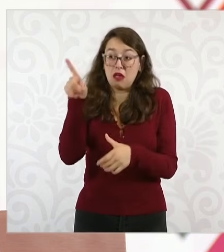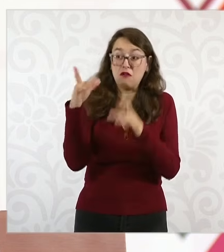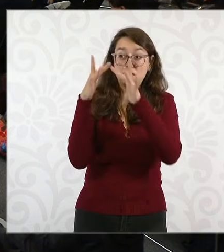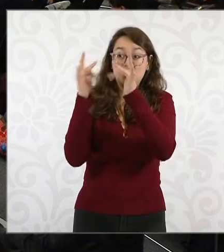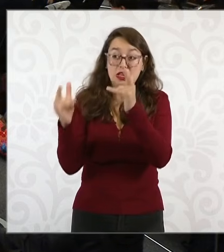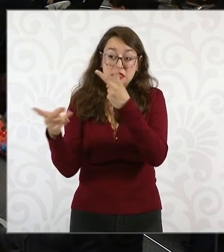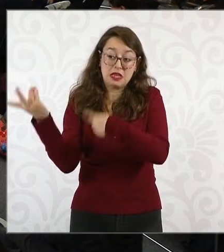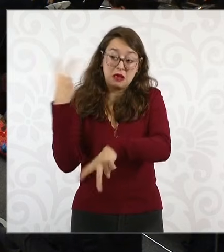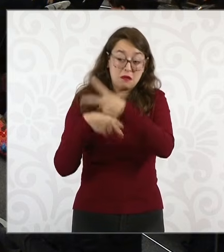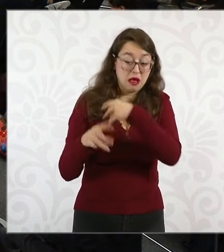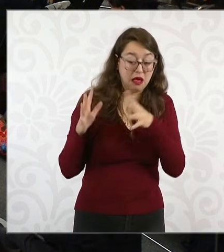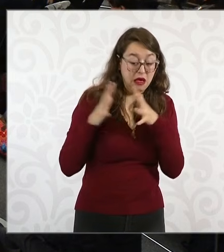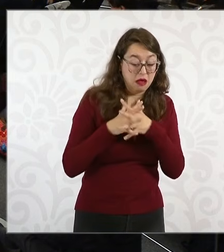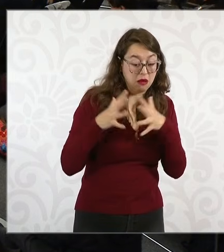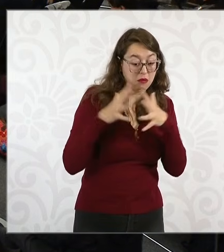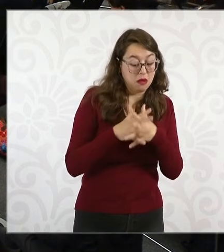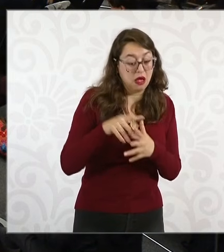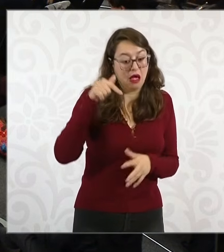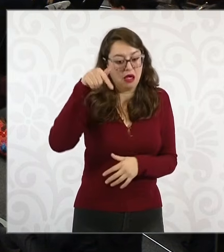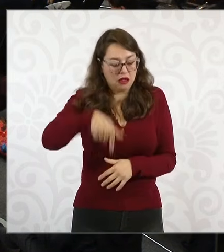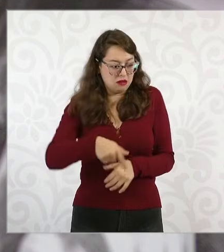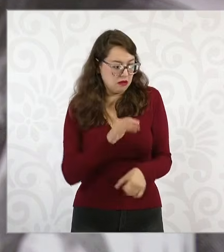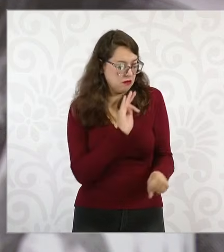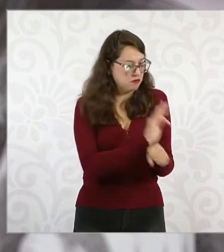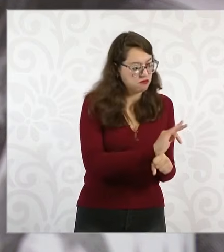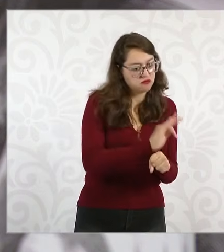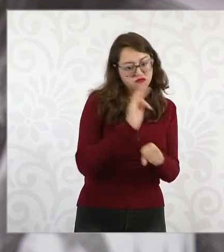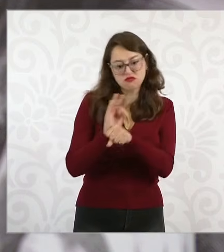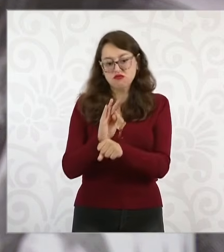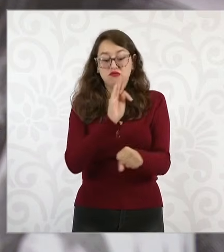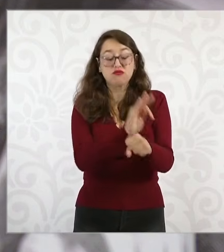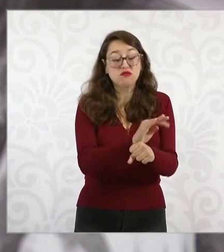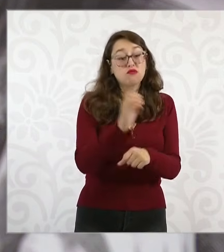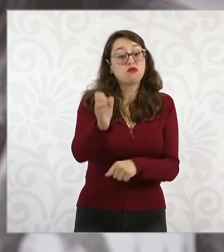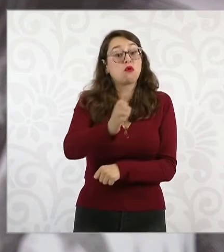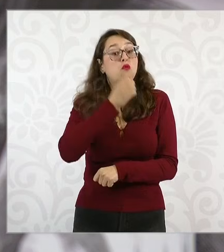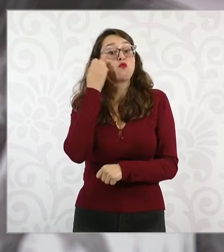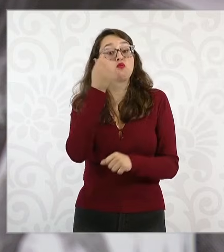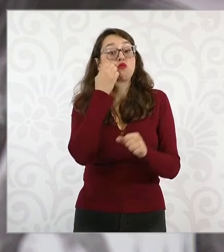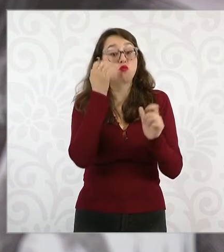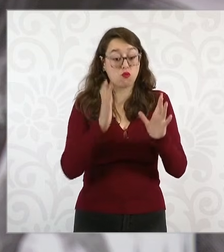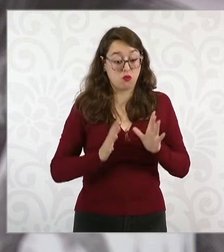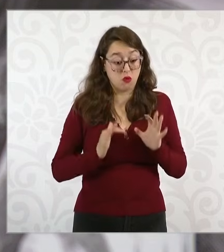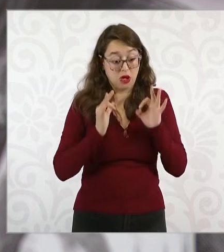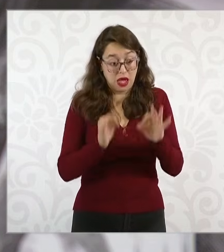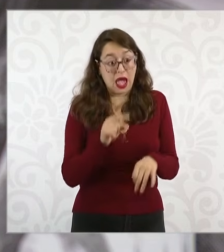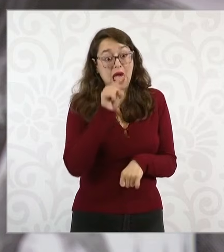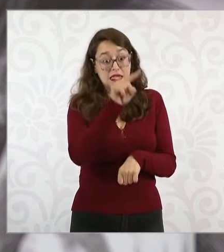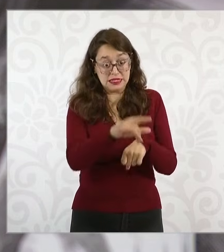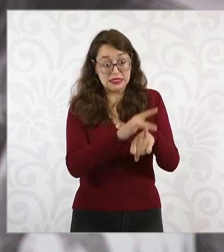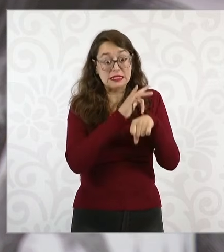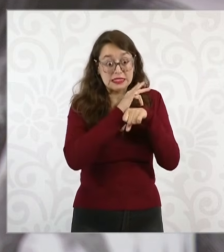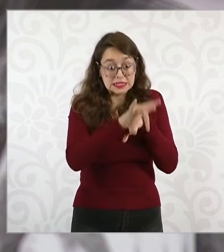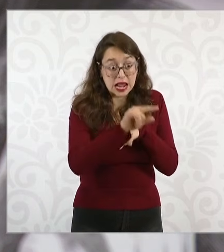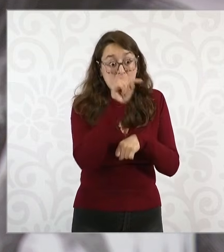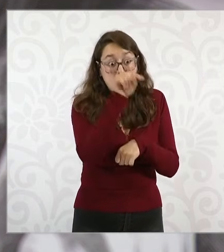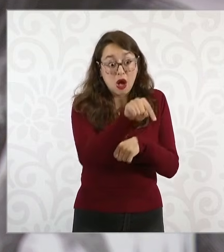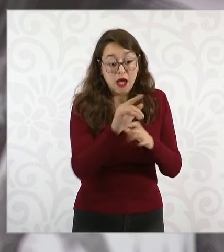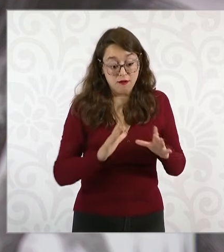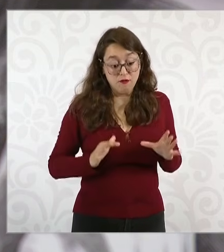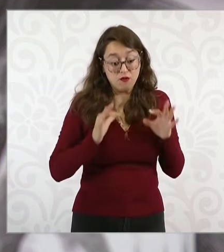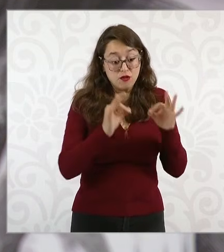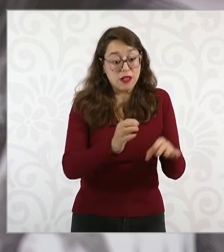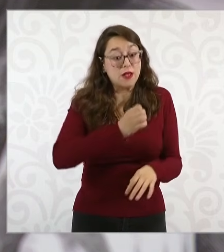francesa y creó escuelas, entre ellas esta escuela en Chalco que va a dar origen